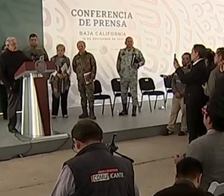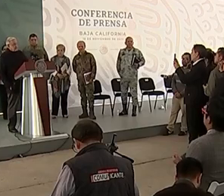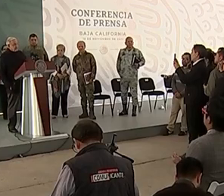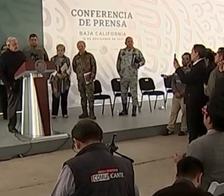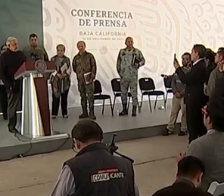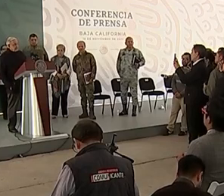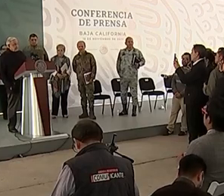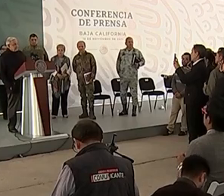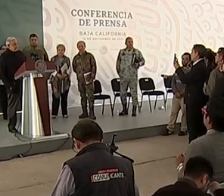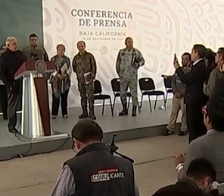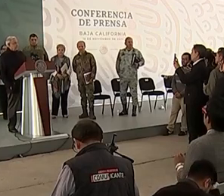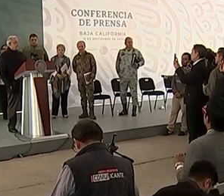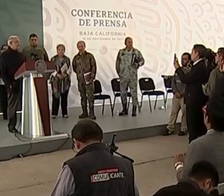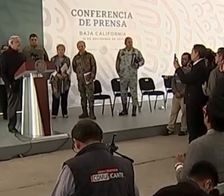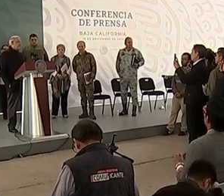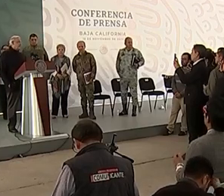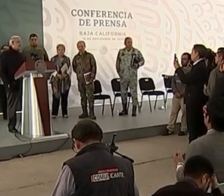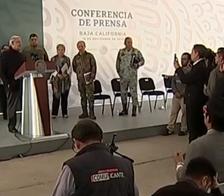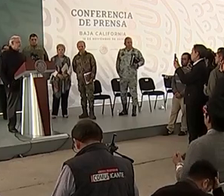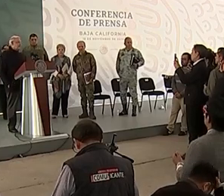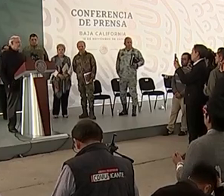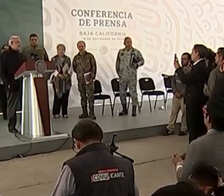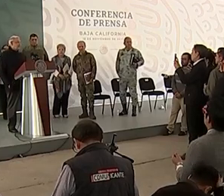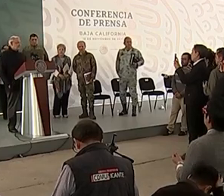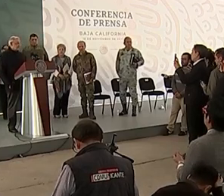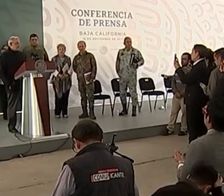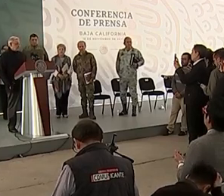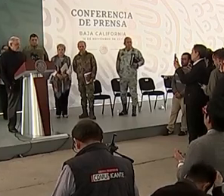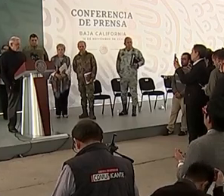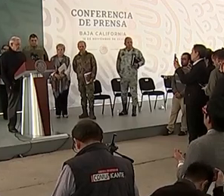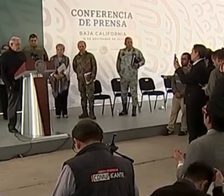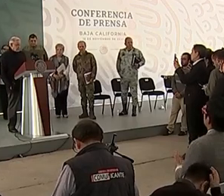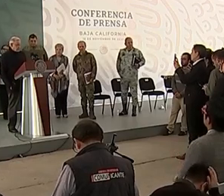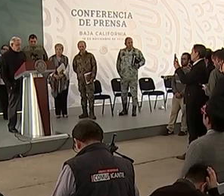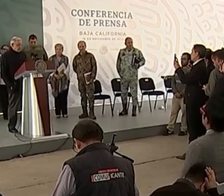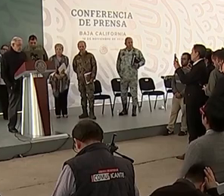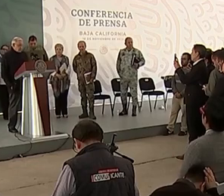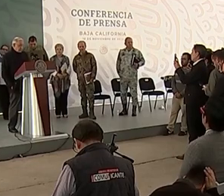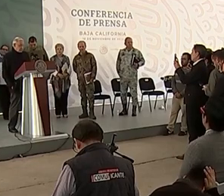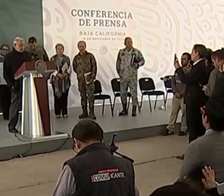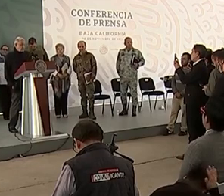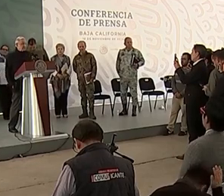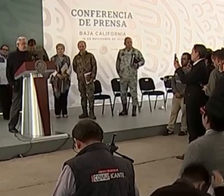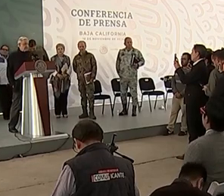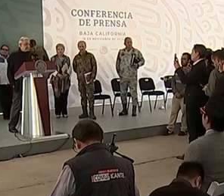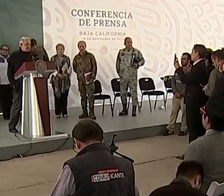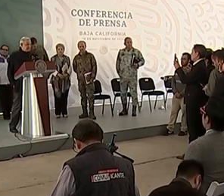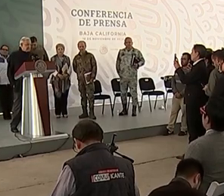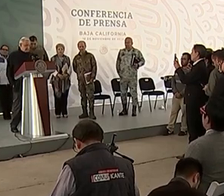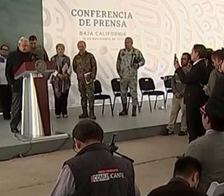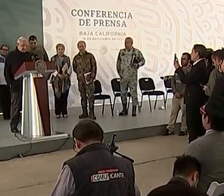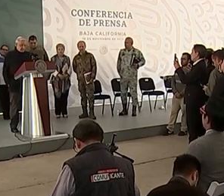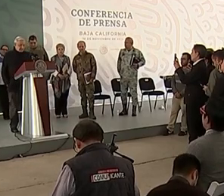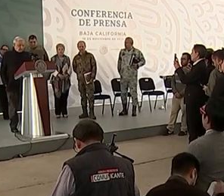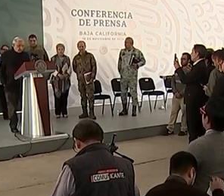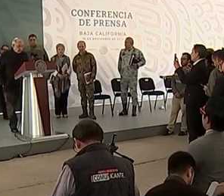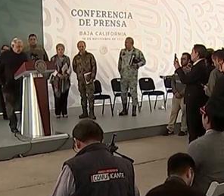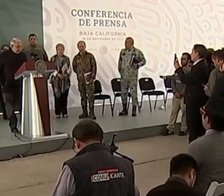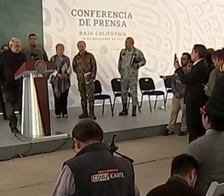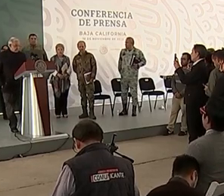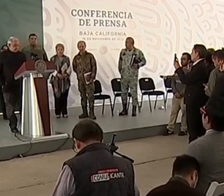sureste en donde están las zonas